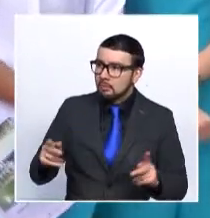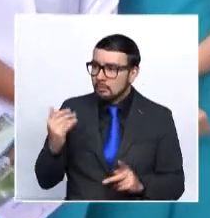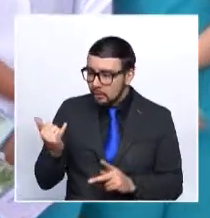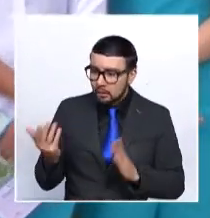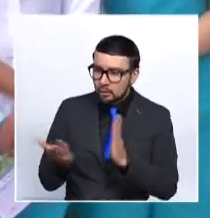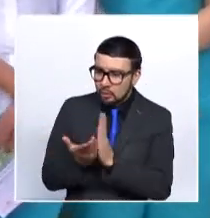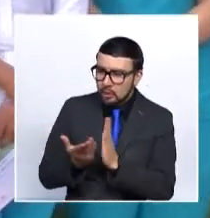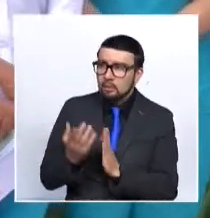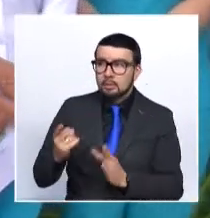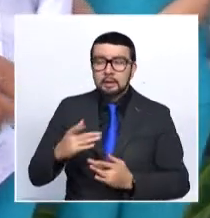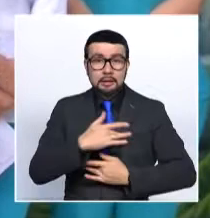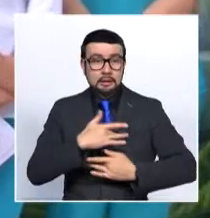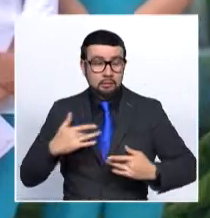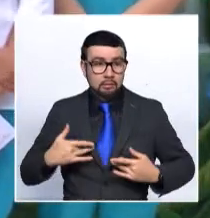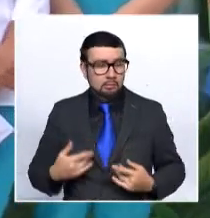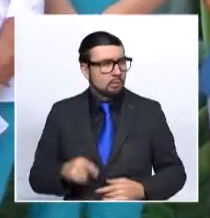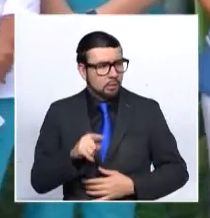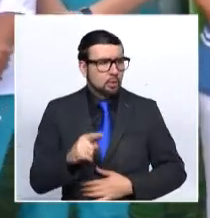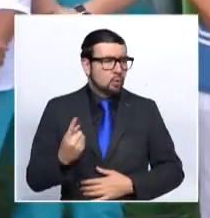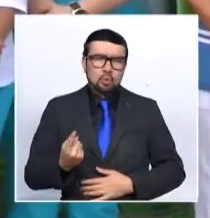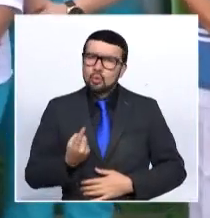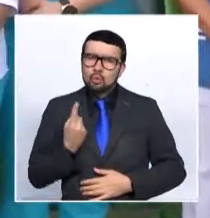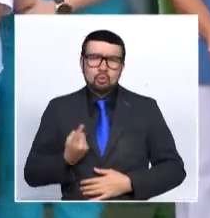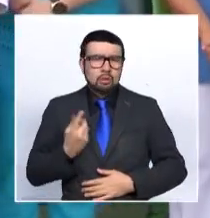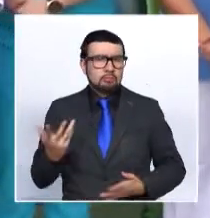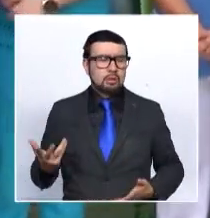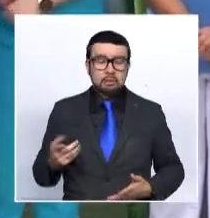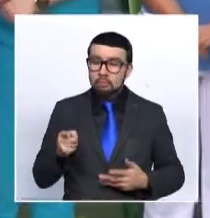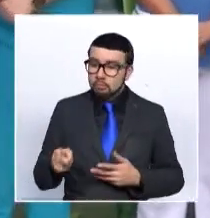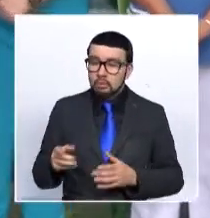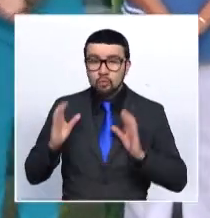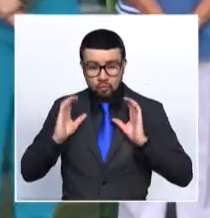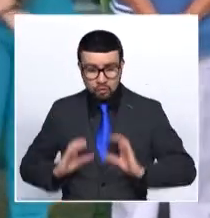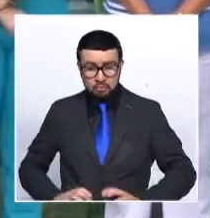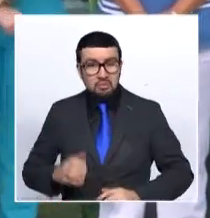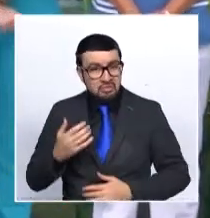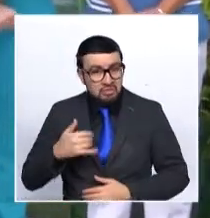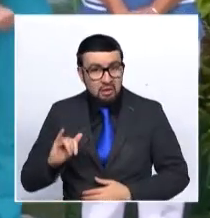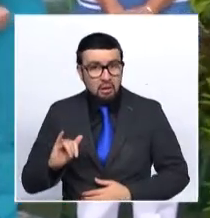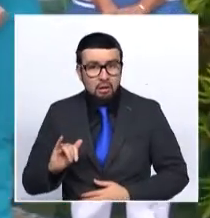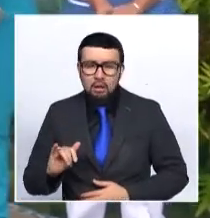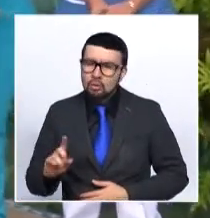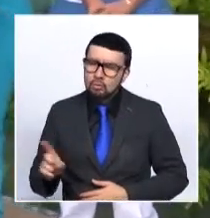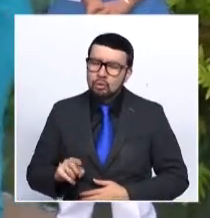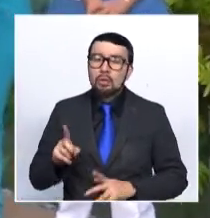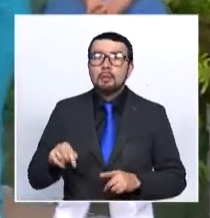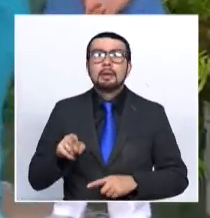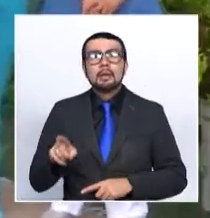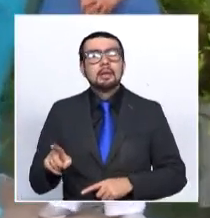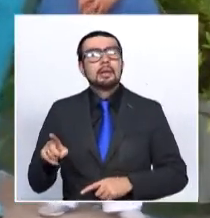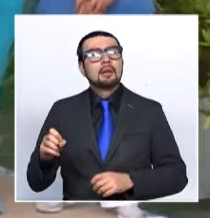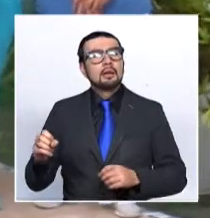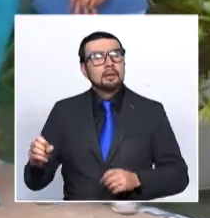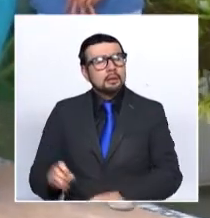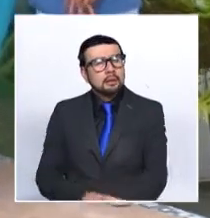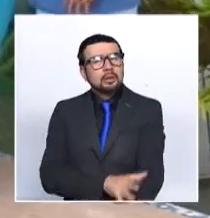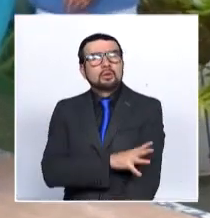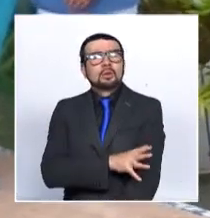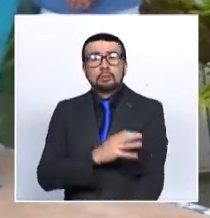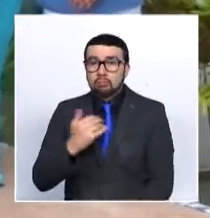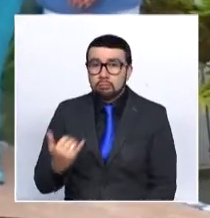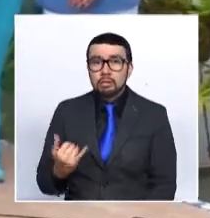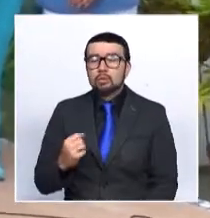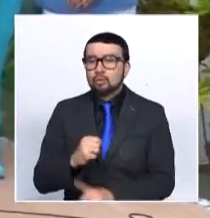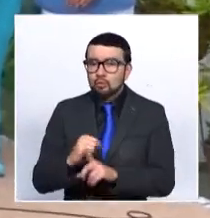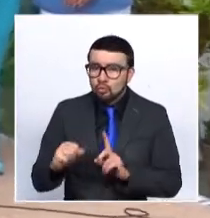en salud, no solamente en la parte física, sino en la parte emocional, en la parte